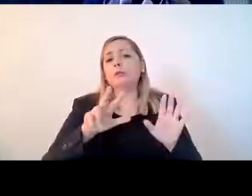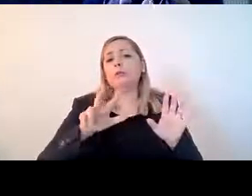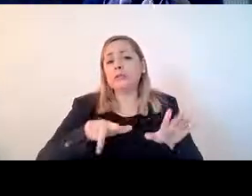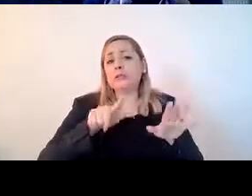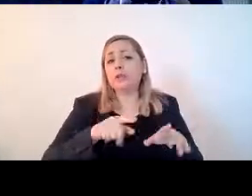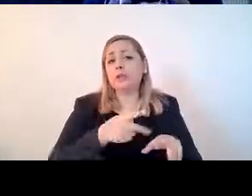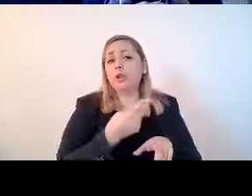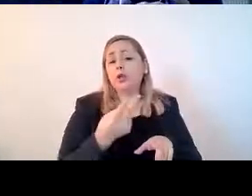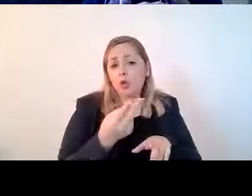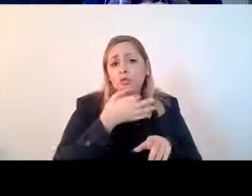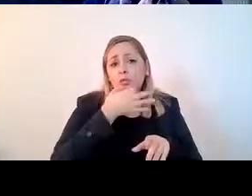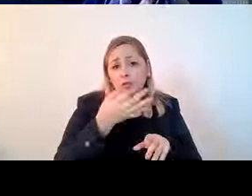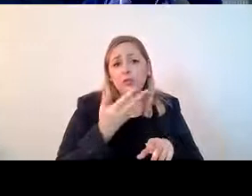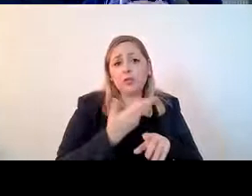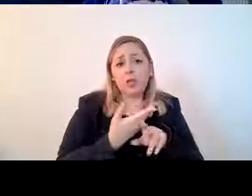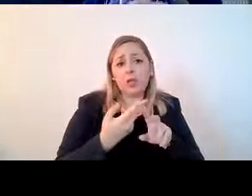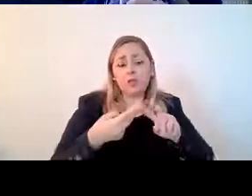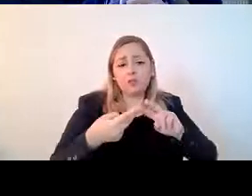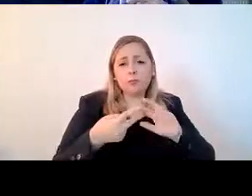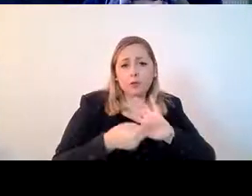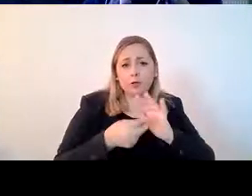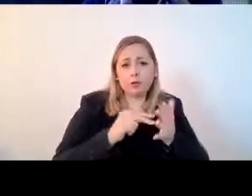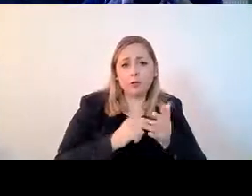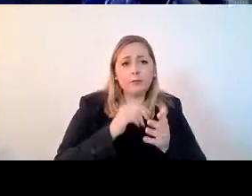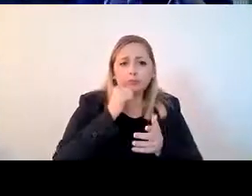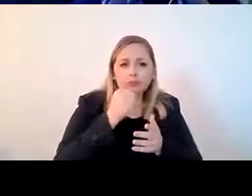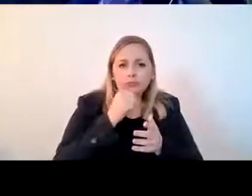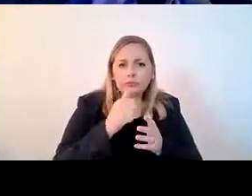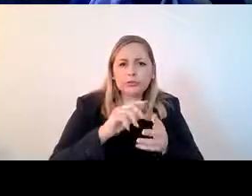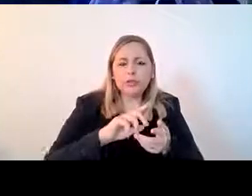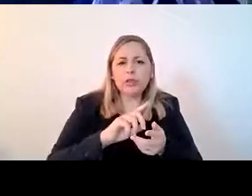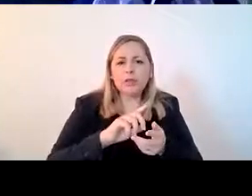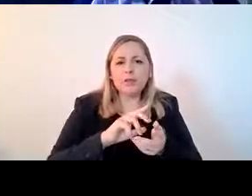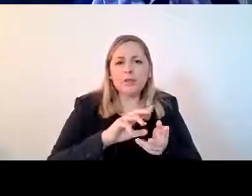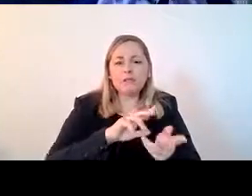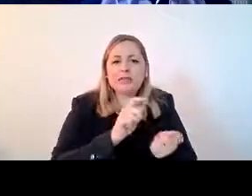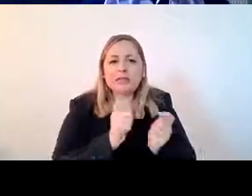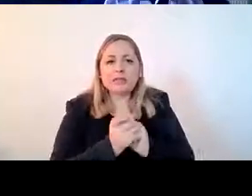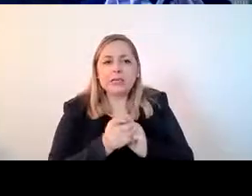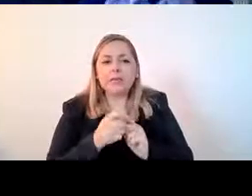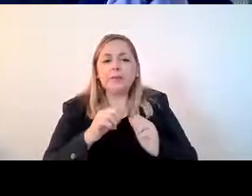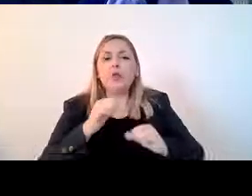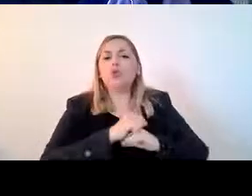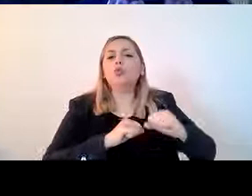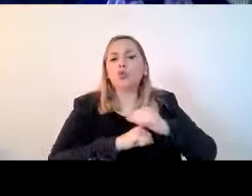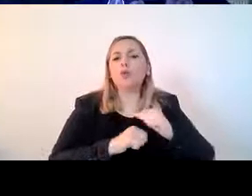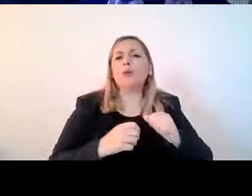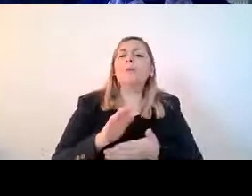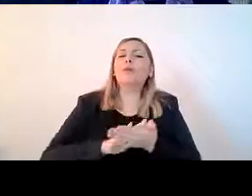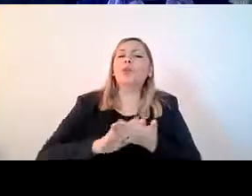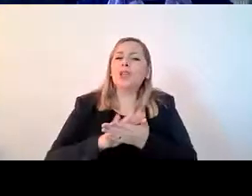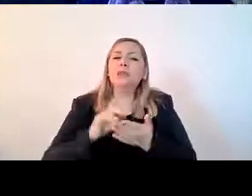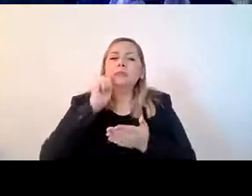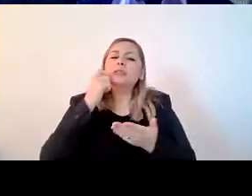había nodos conflictivos diarios y adaptaciones estructurales. ¿Qué queremos decir eso? Que había crisis en ciertas horas del